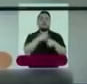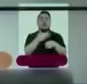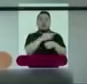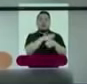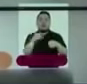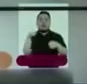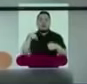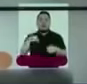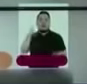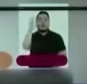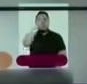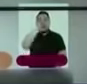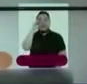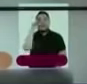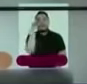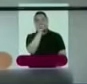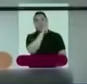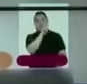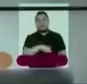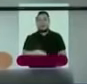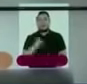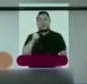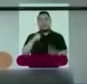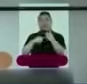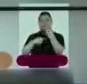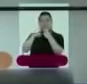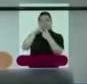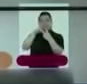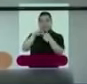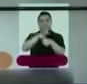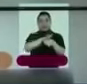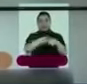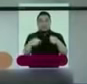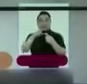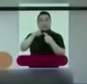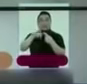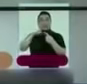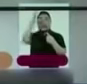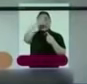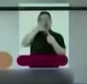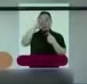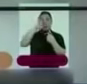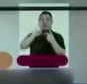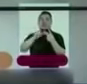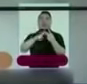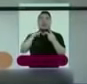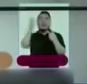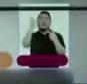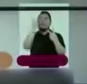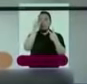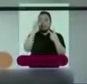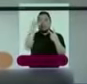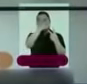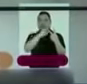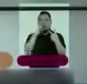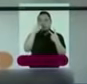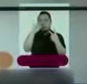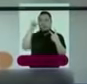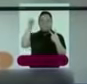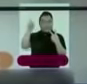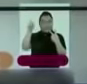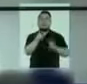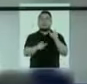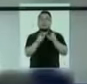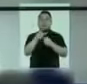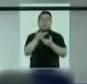tienen vacuna. Ya, esa era una pregunta. Tampoco se le hicieron. Van a lo radical, no, que... Y